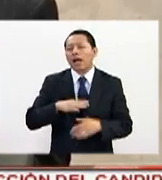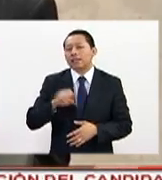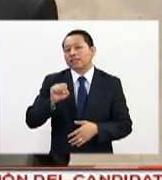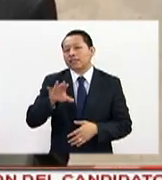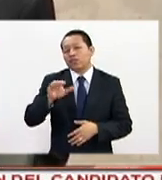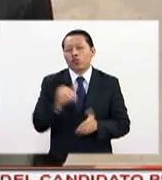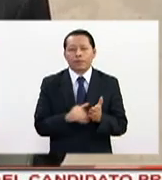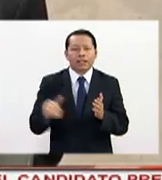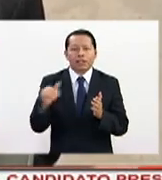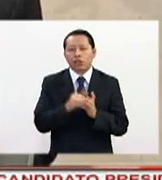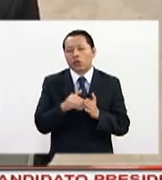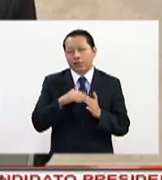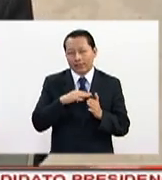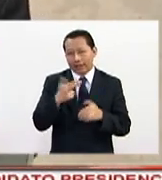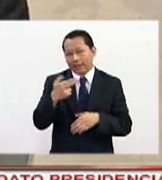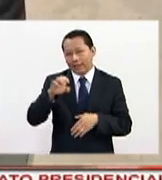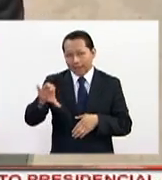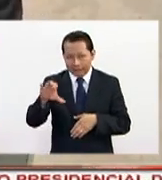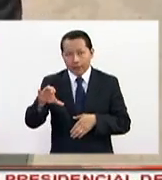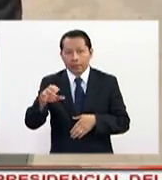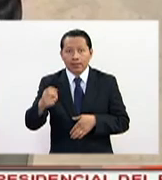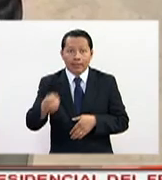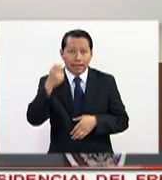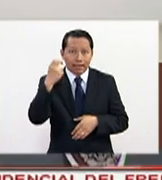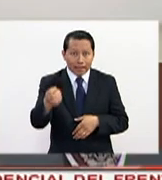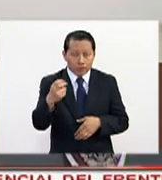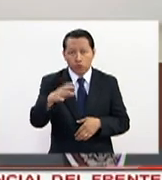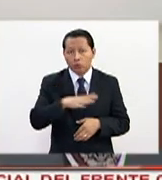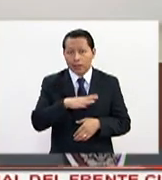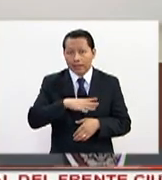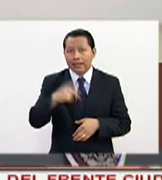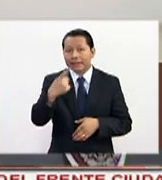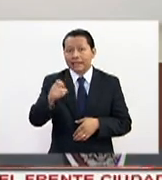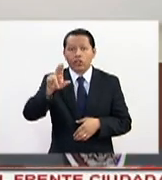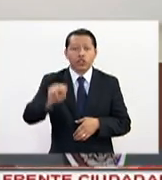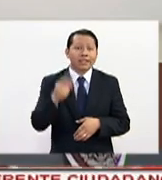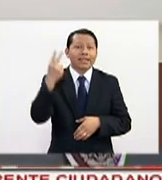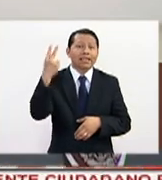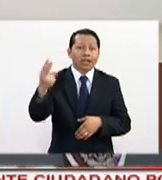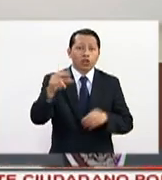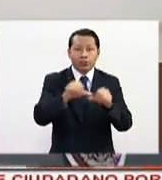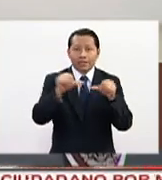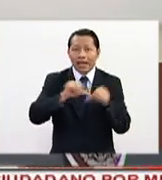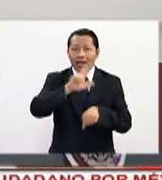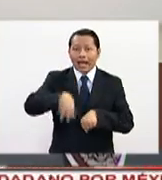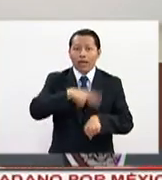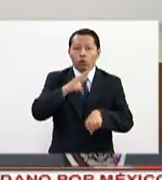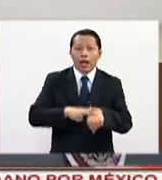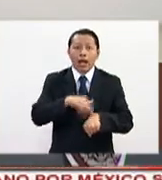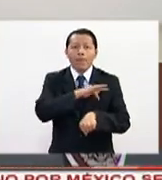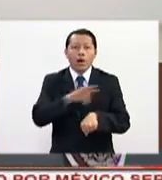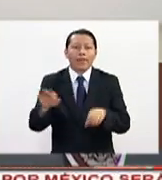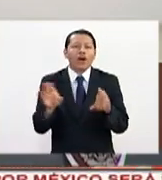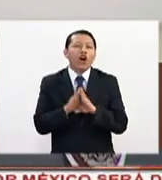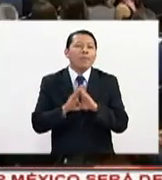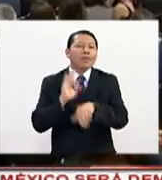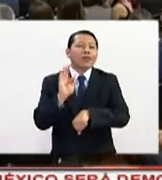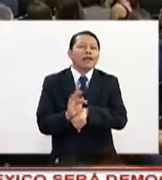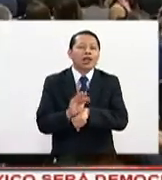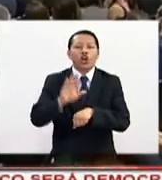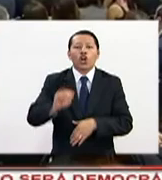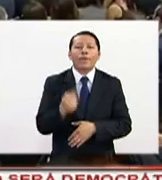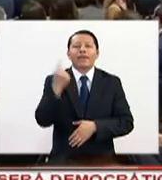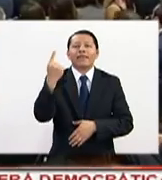65 millones de hectáreas. Con ello tenemos ya 182 áreas naturales que protegen